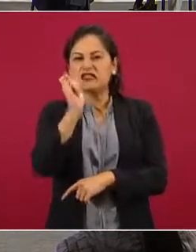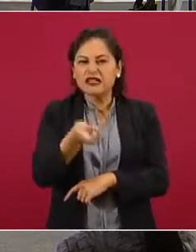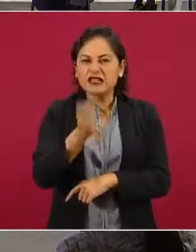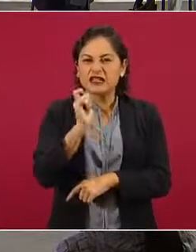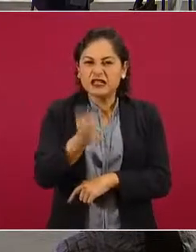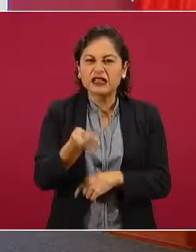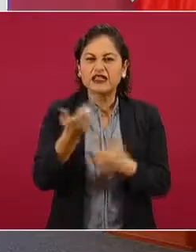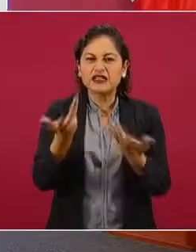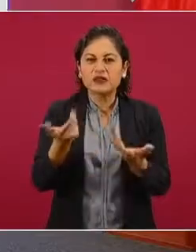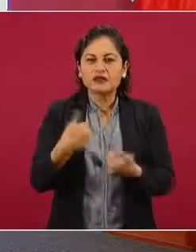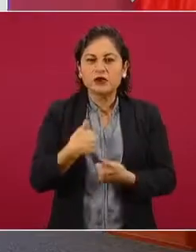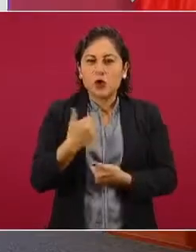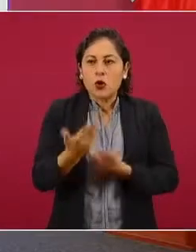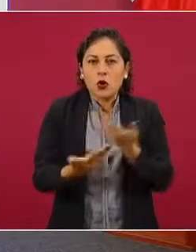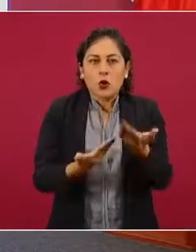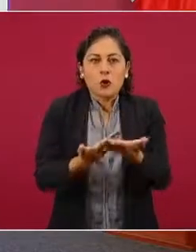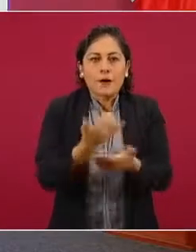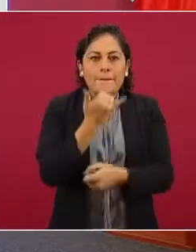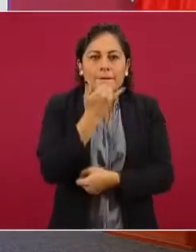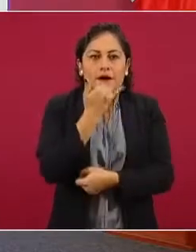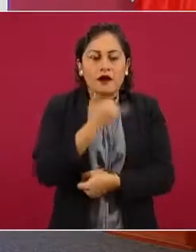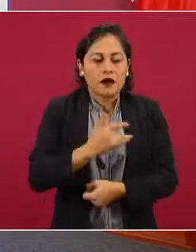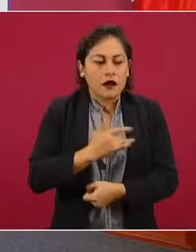potencia liberadora del perdón.